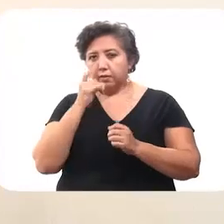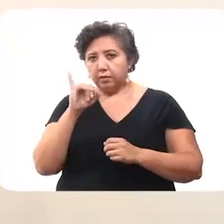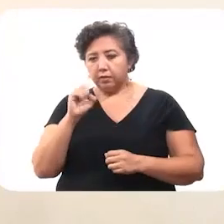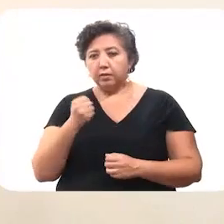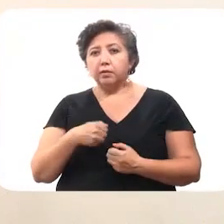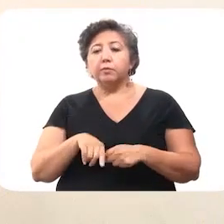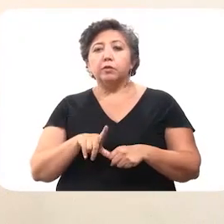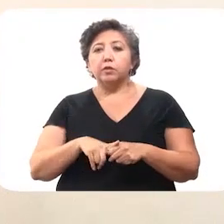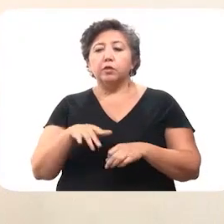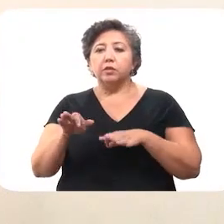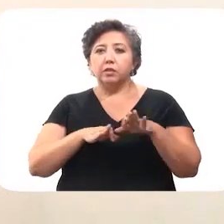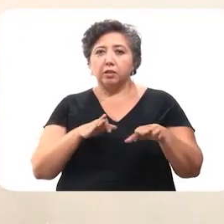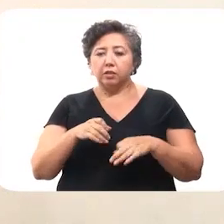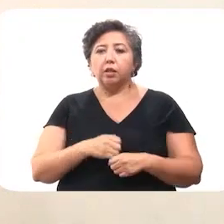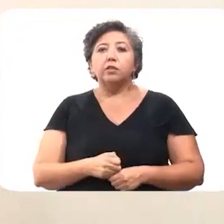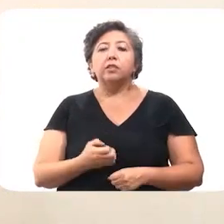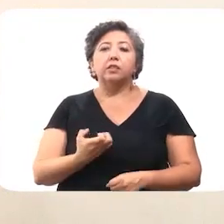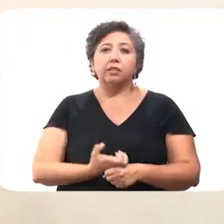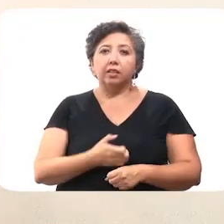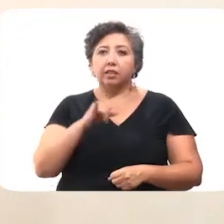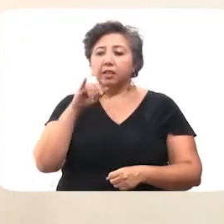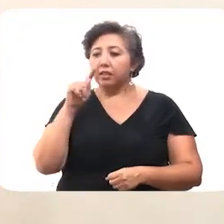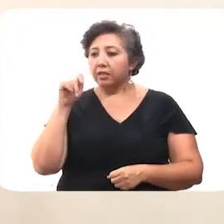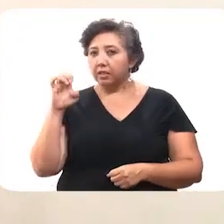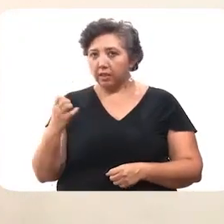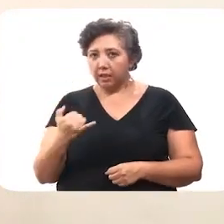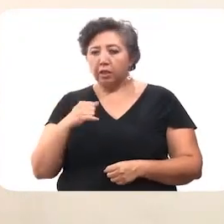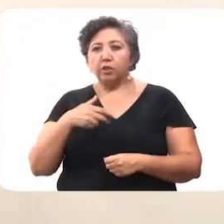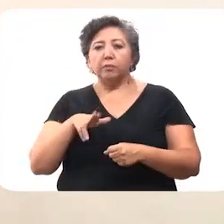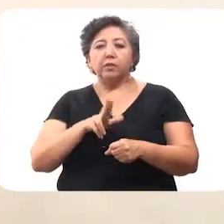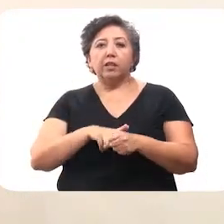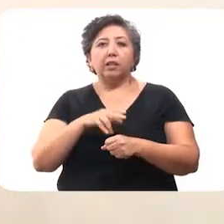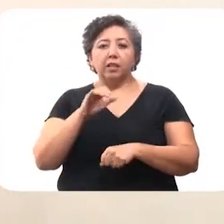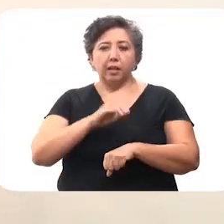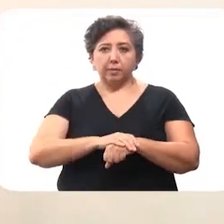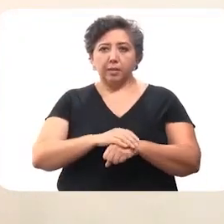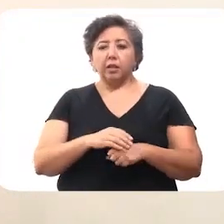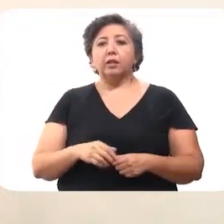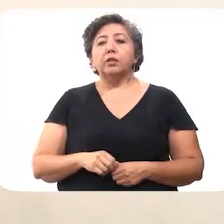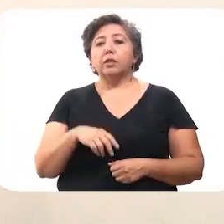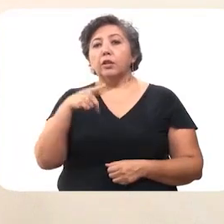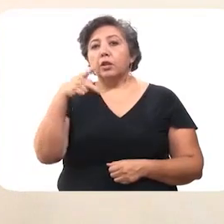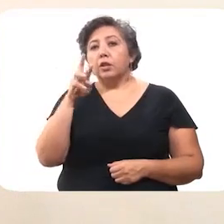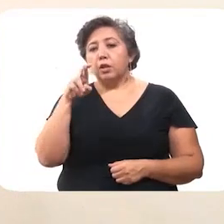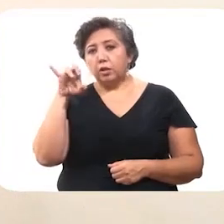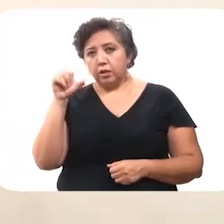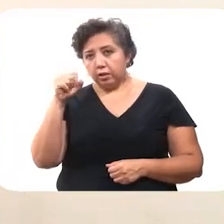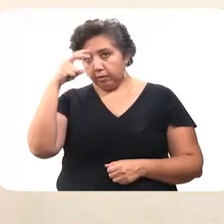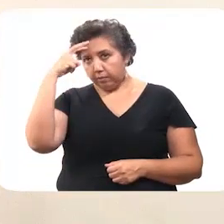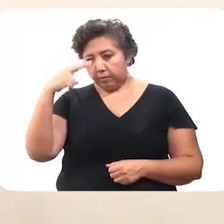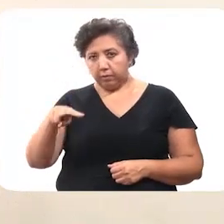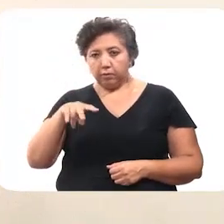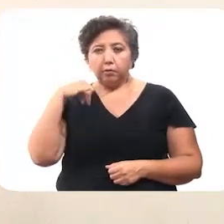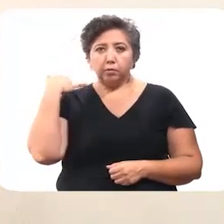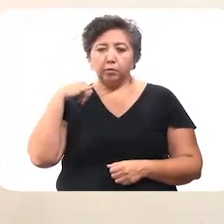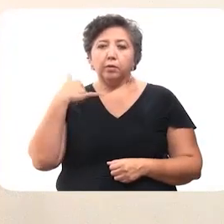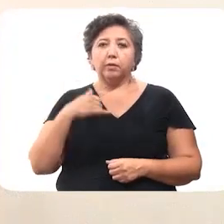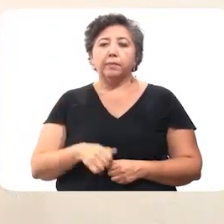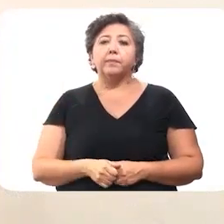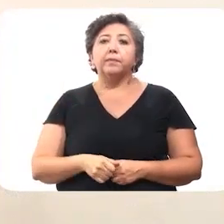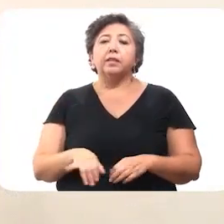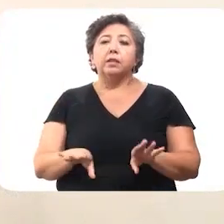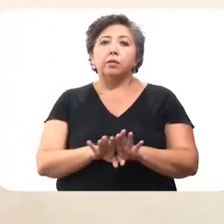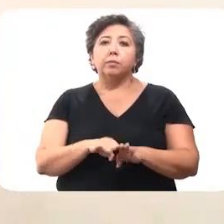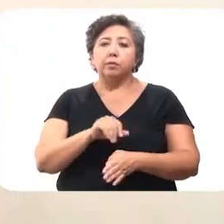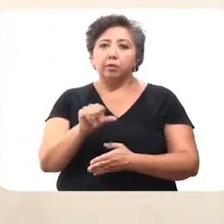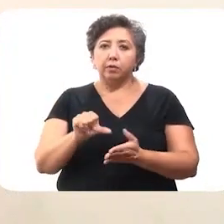Servicios Sociales de los Trabajadores del Estado, ISSSTE, y en el Hospital de la Amistad Corea-México de la Secretaría de Salud de Yucatán, así